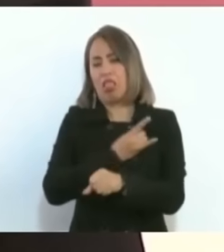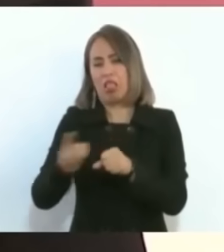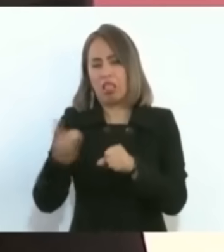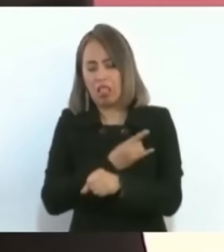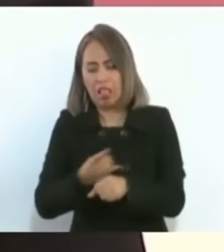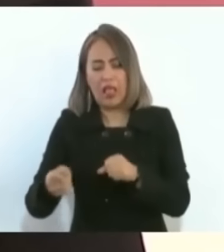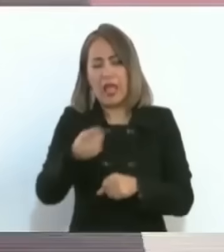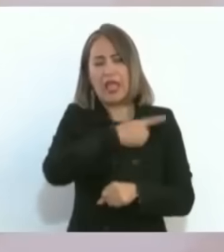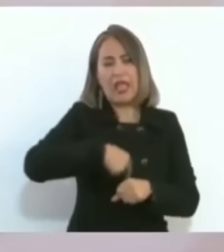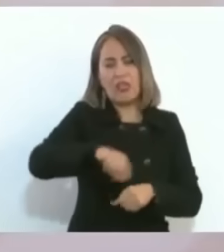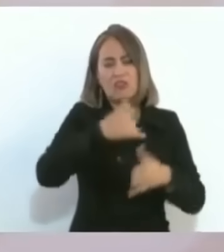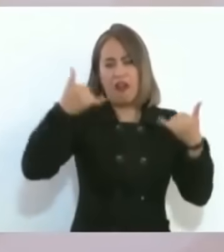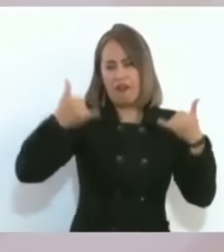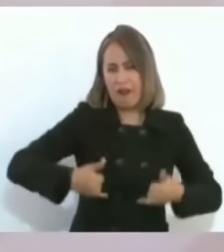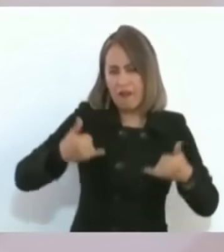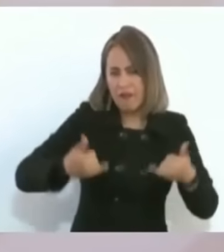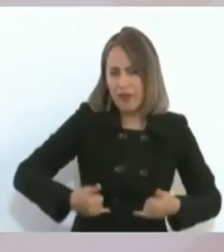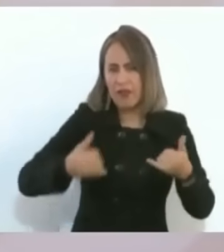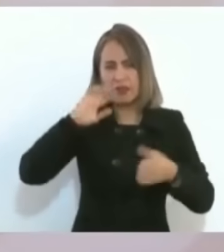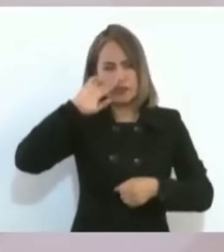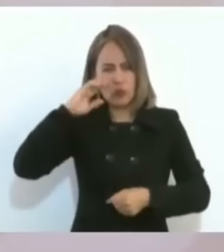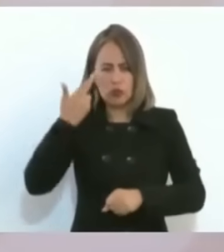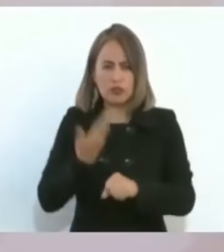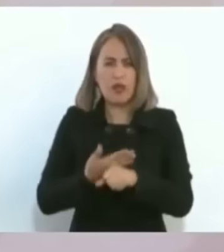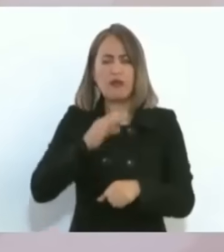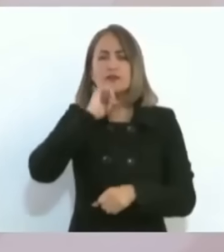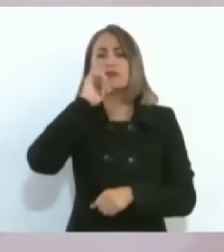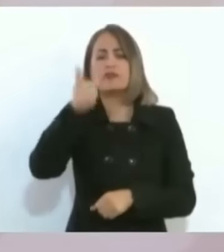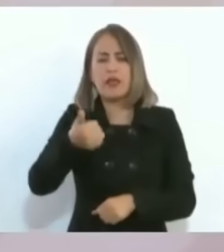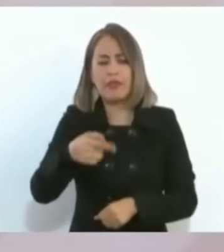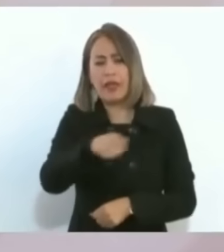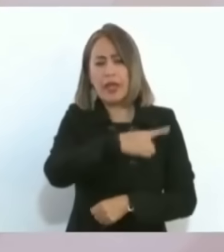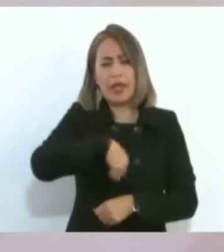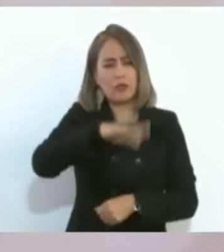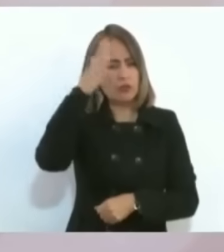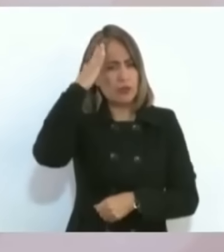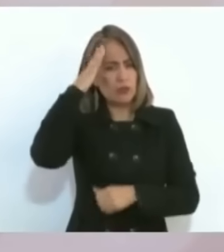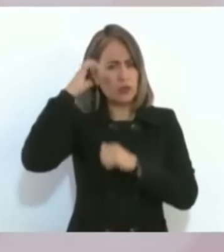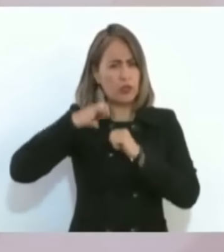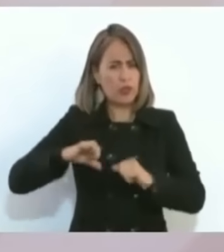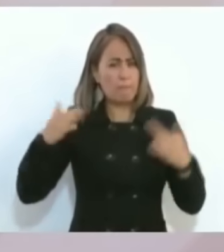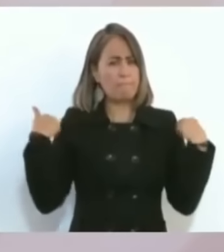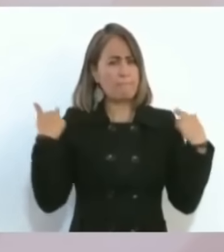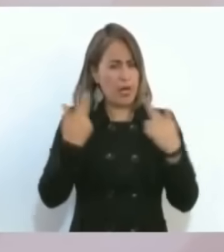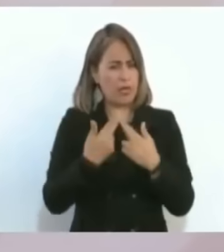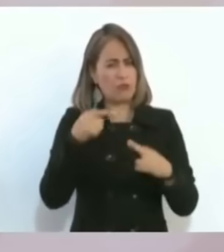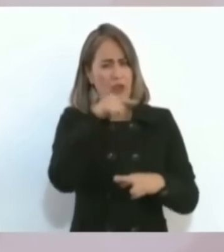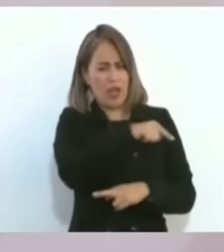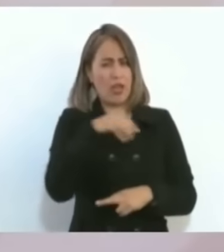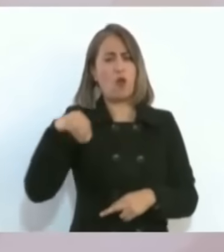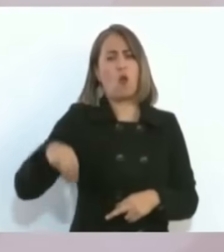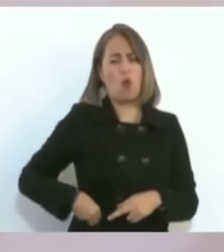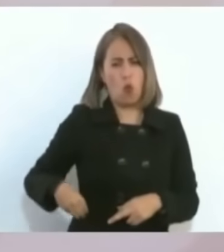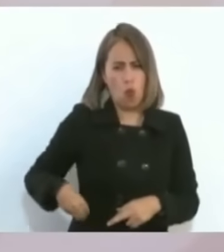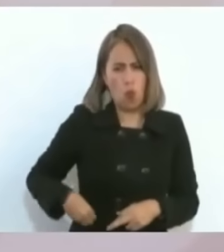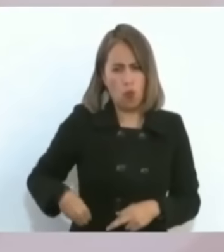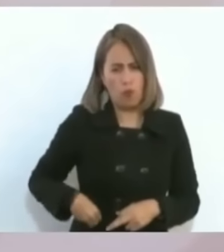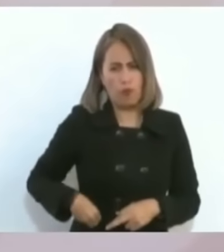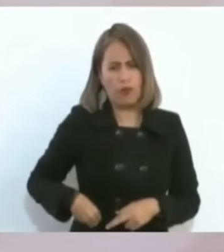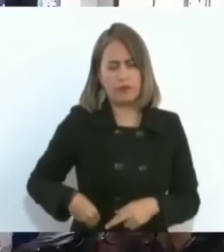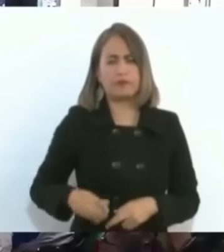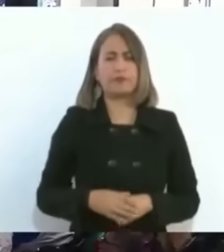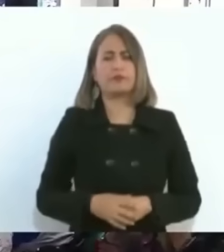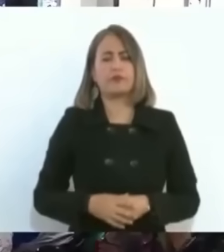unos irresponsables. Llegaron a acusar a dirigentes magisteriales para imponer la mal